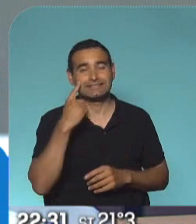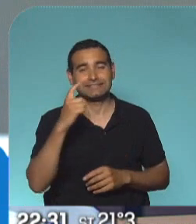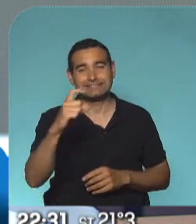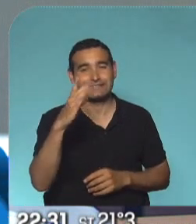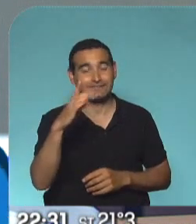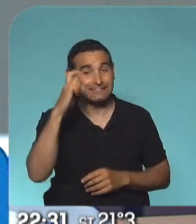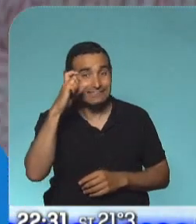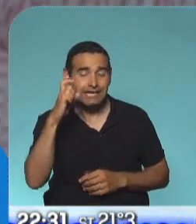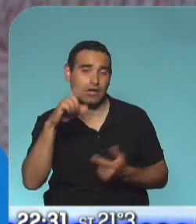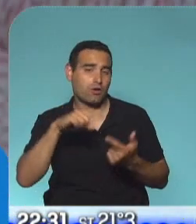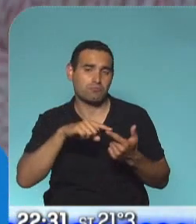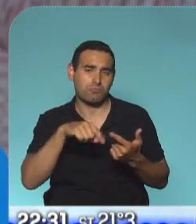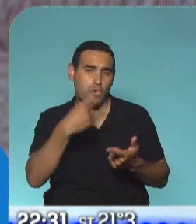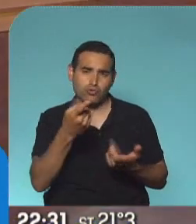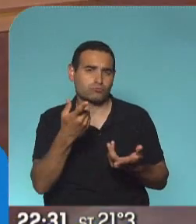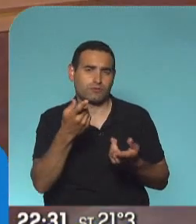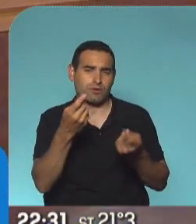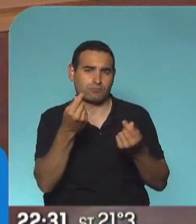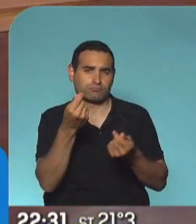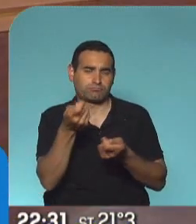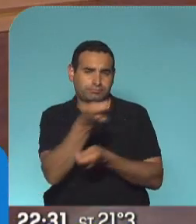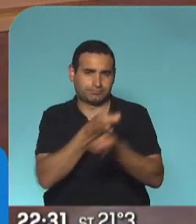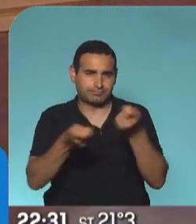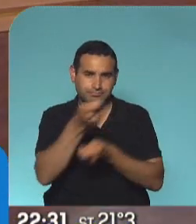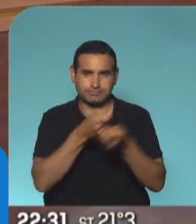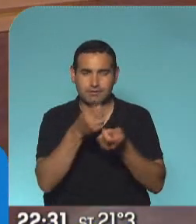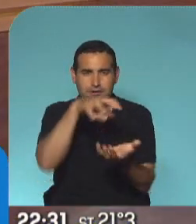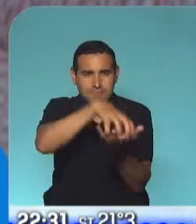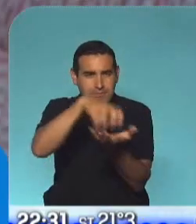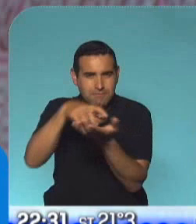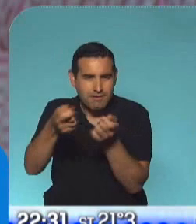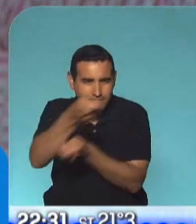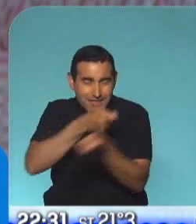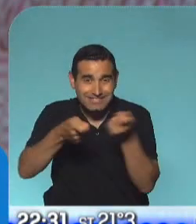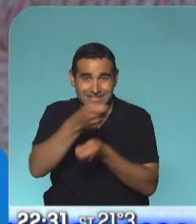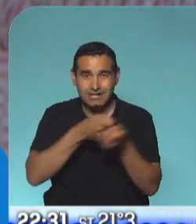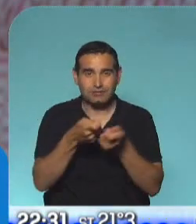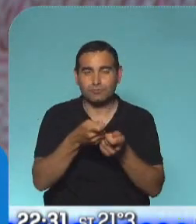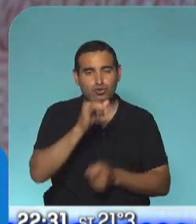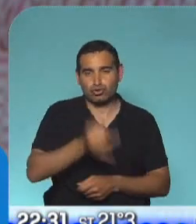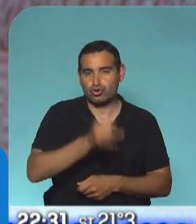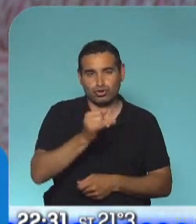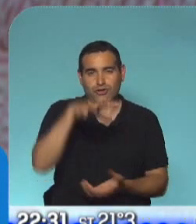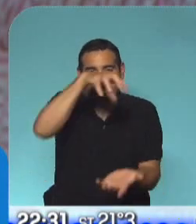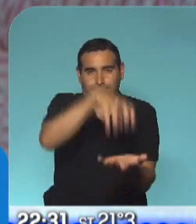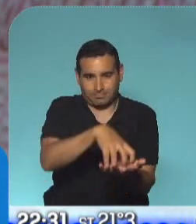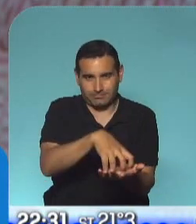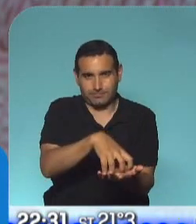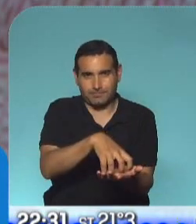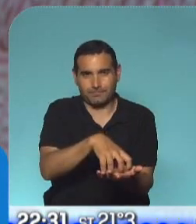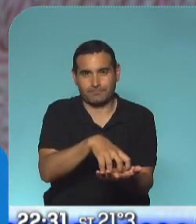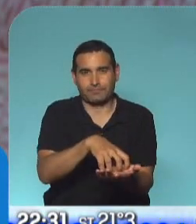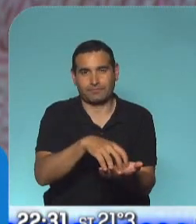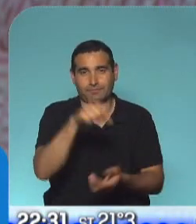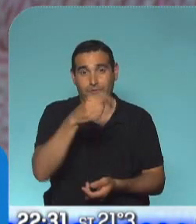grandes plazas financieras, los grandes establecimientos financieros que tienen sí o sí sus sedes o sus